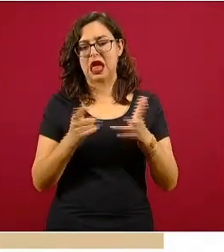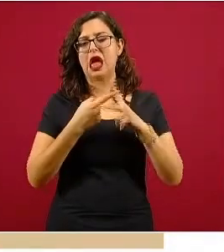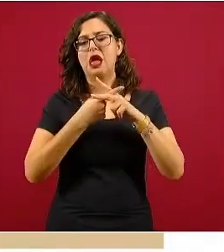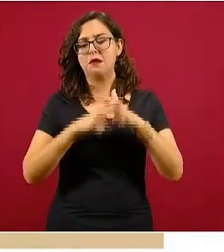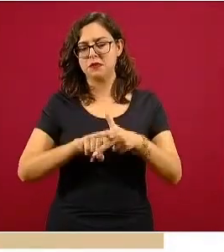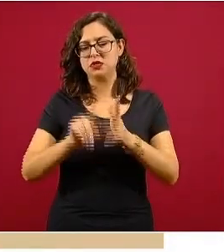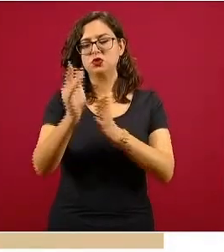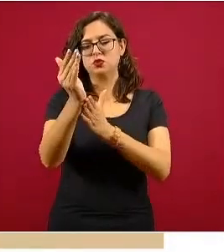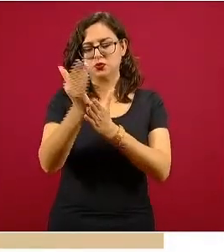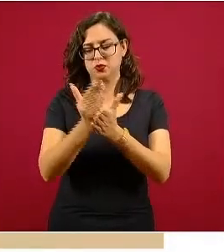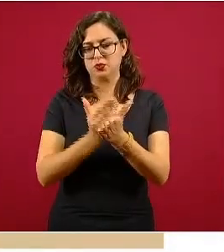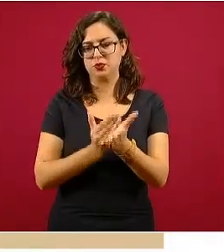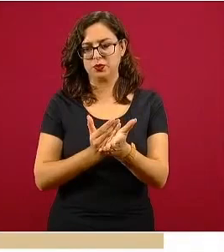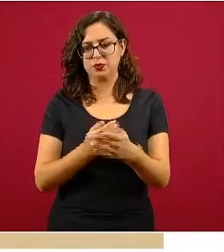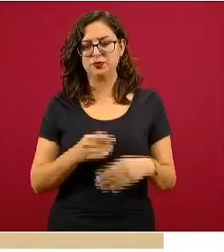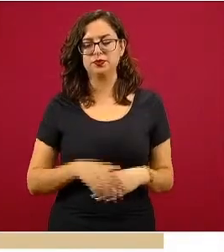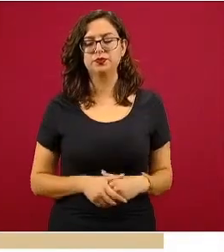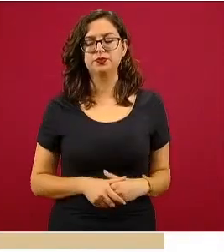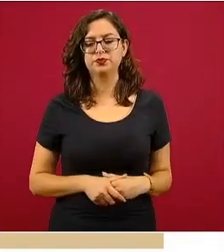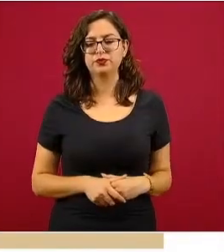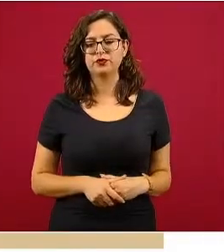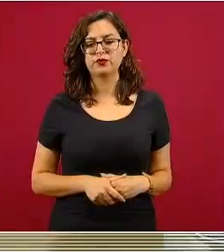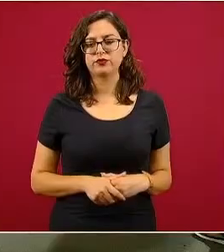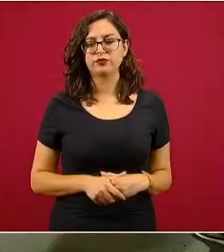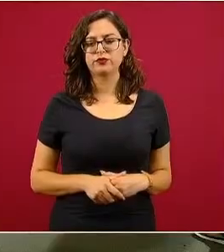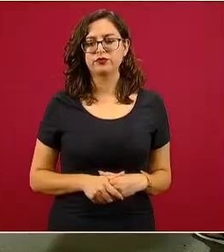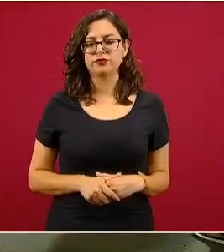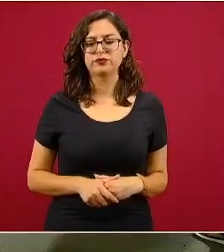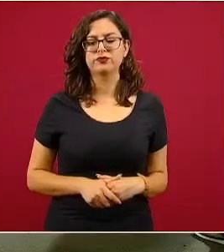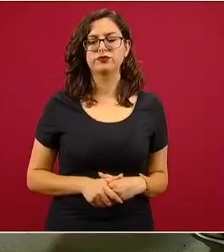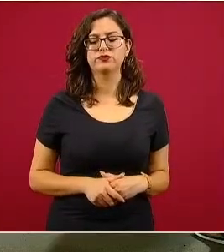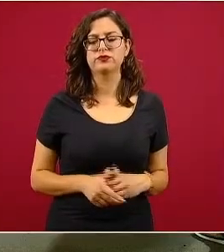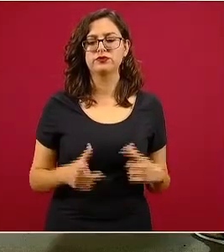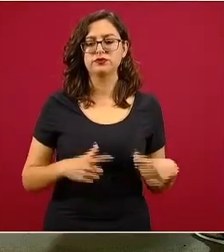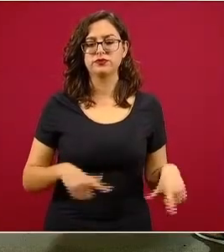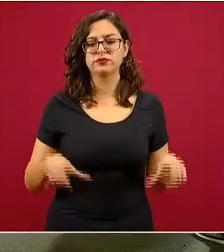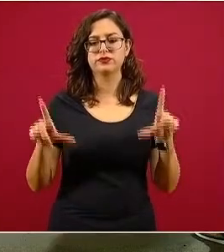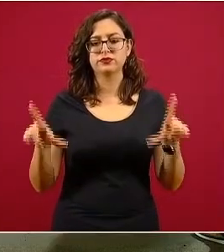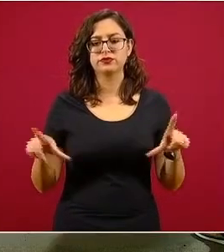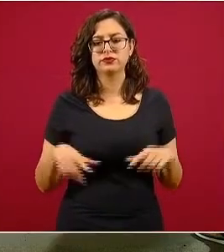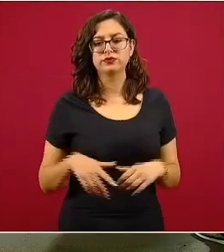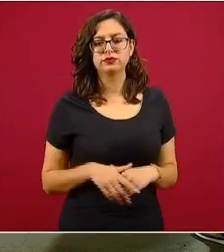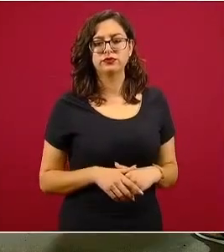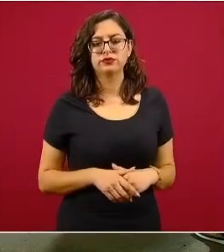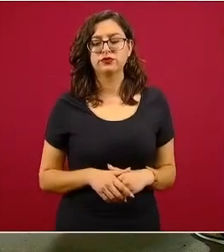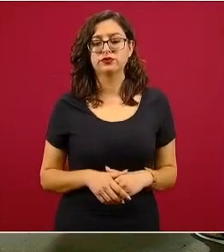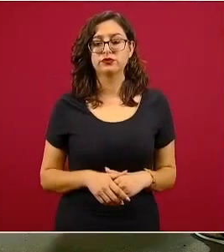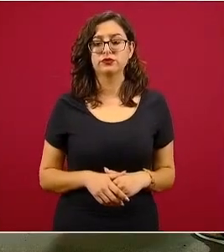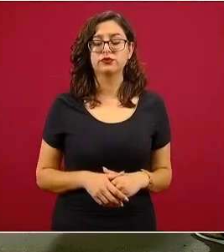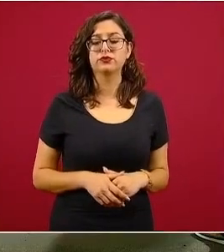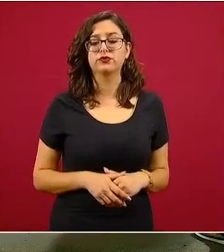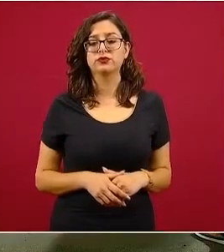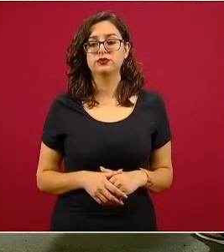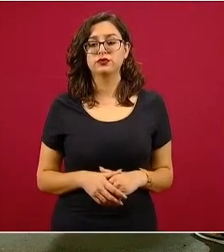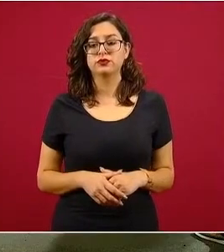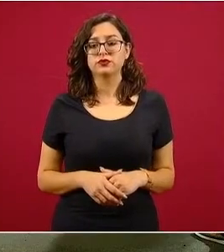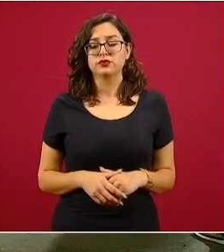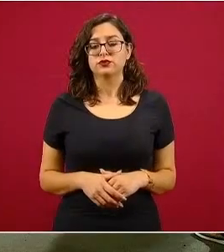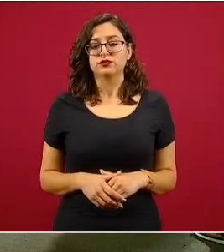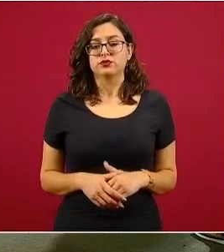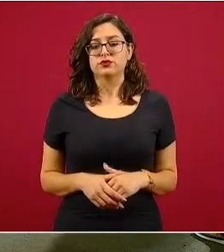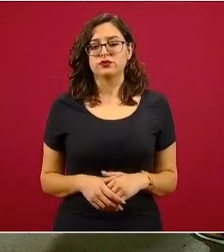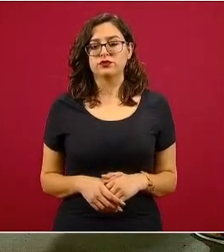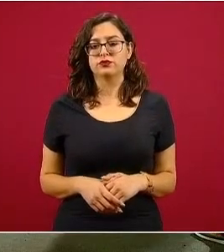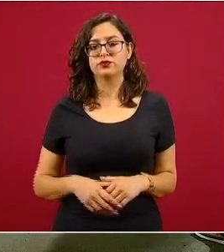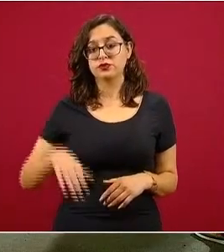la ocupación hospitalaria de la Ciudad de México. Veamos la siguiente diapositiva. Aquí tenemos a Coahuila. Coahuila